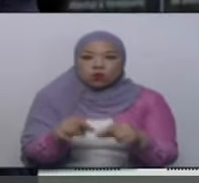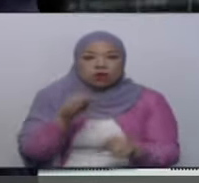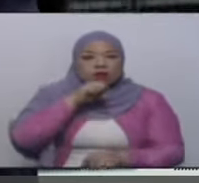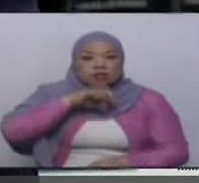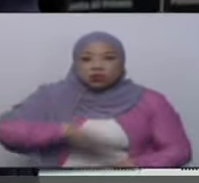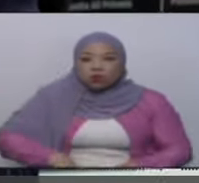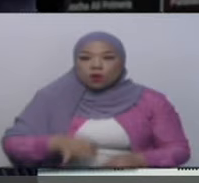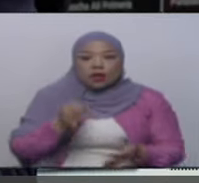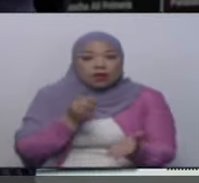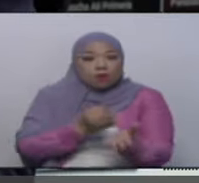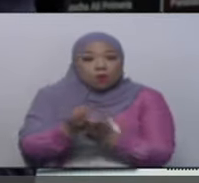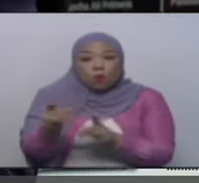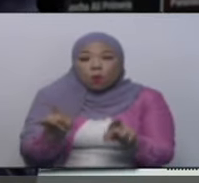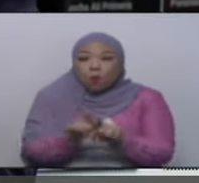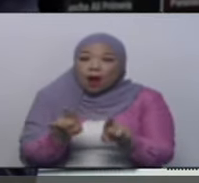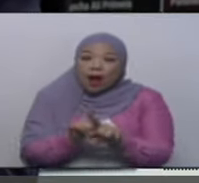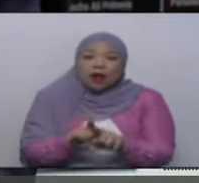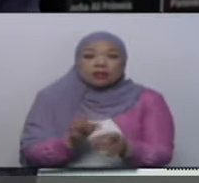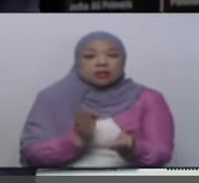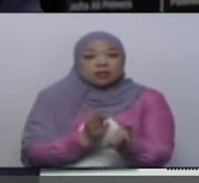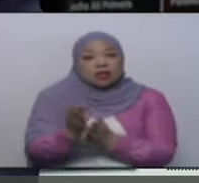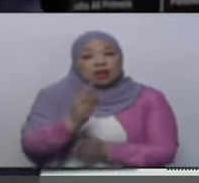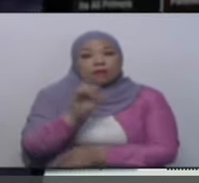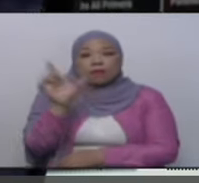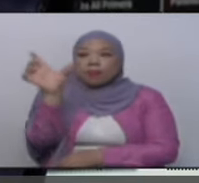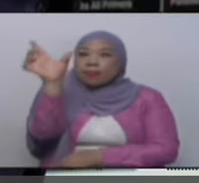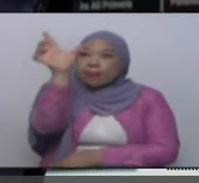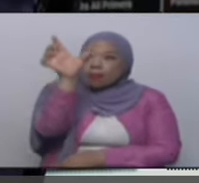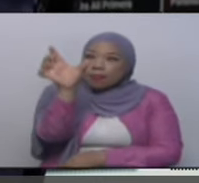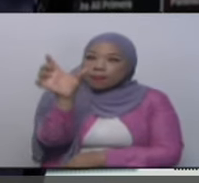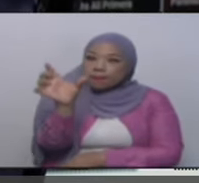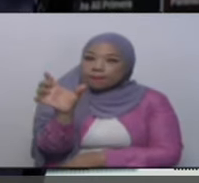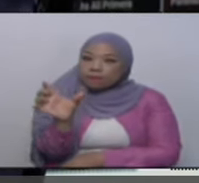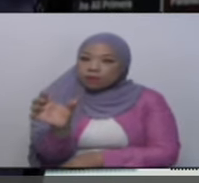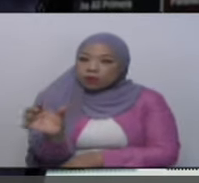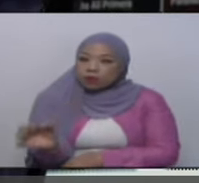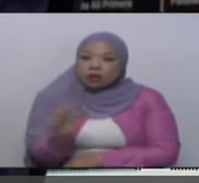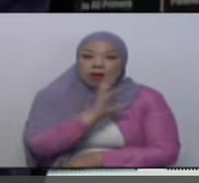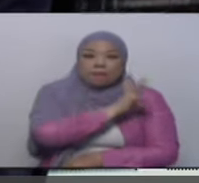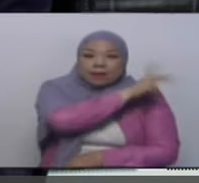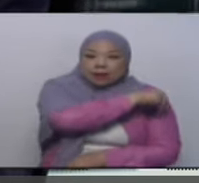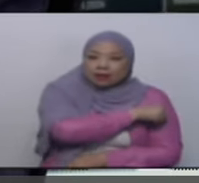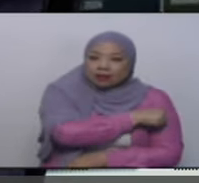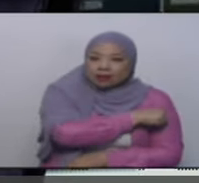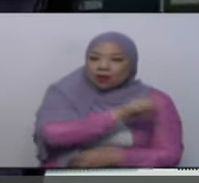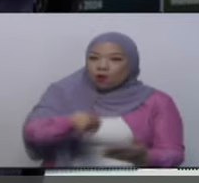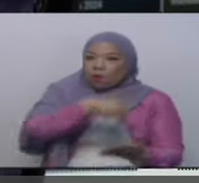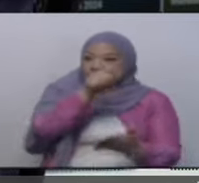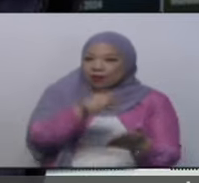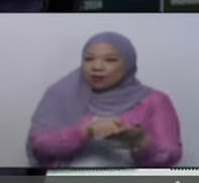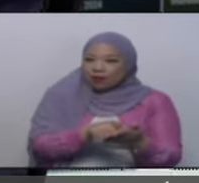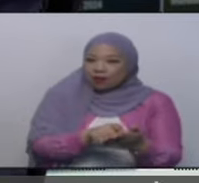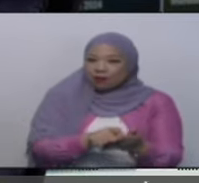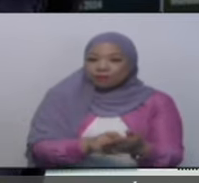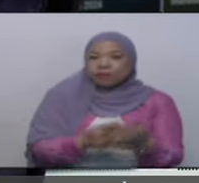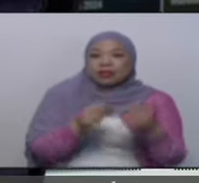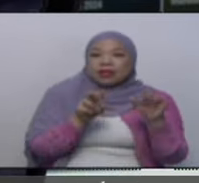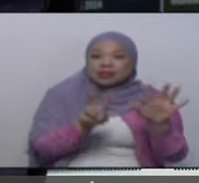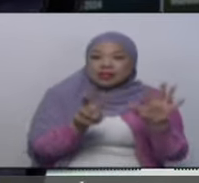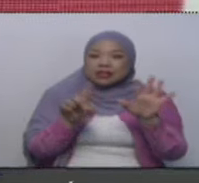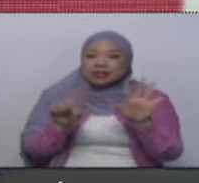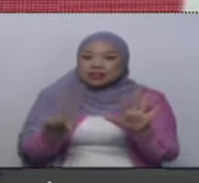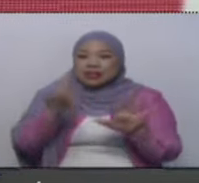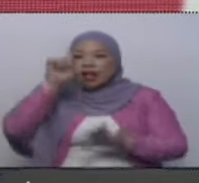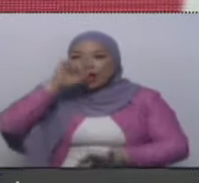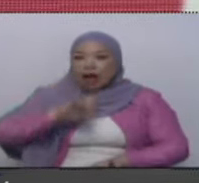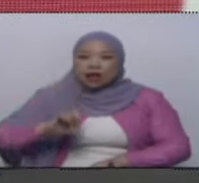historias, de todos los mitos. Palestina siempre fue Palestina. Y hace 76 años empezó la